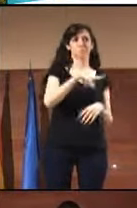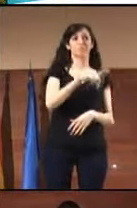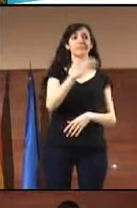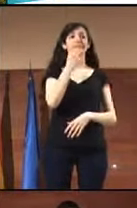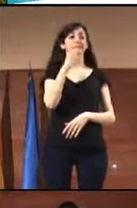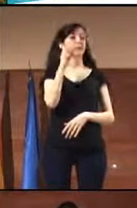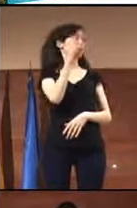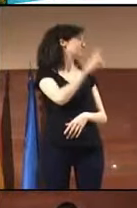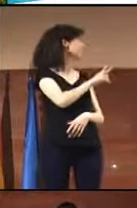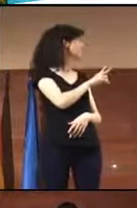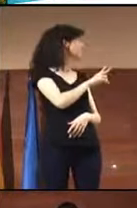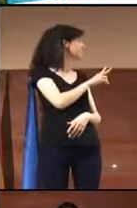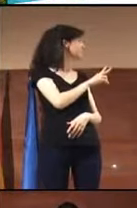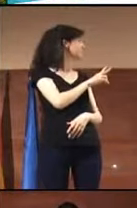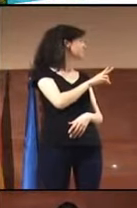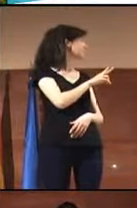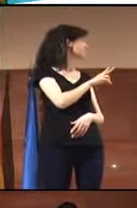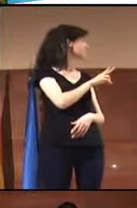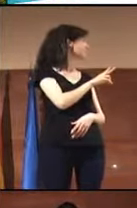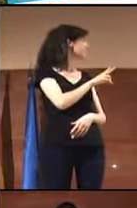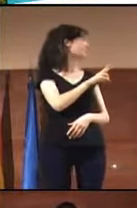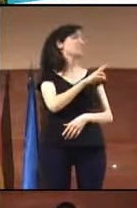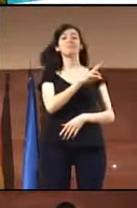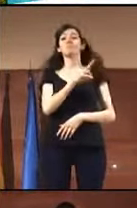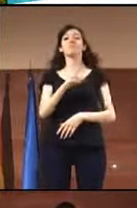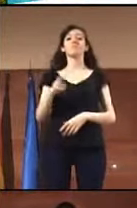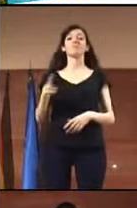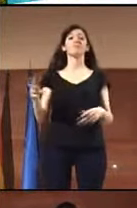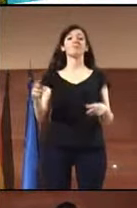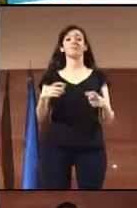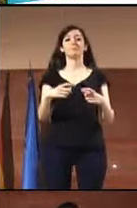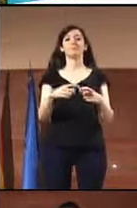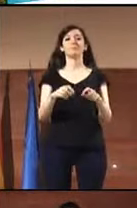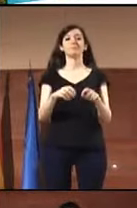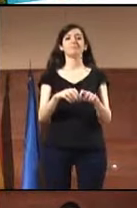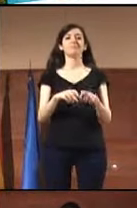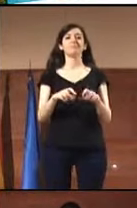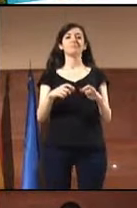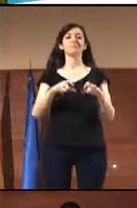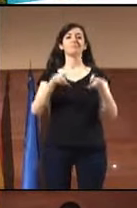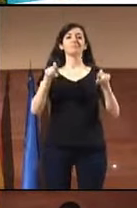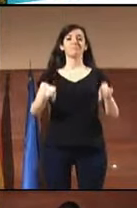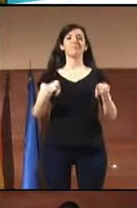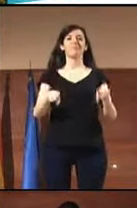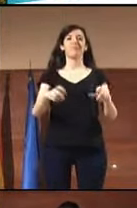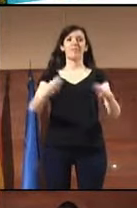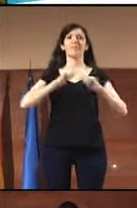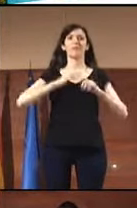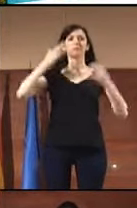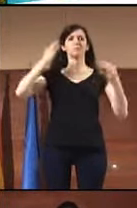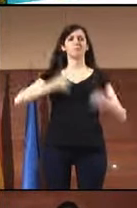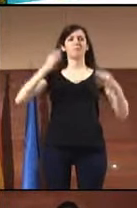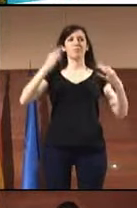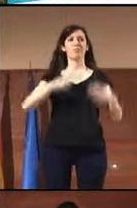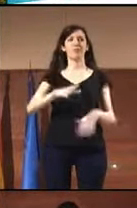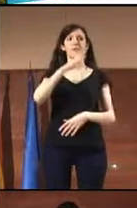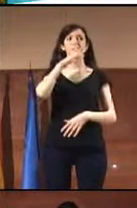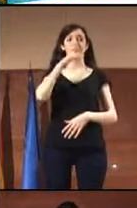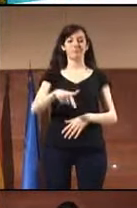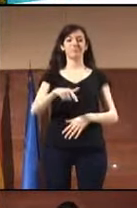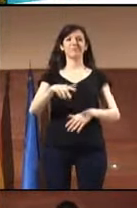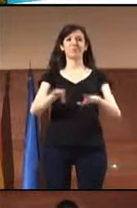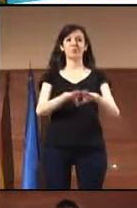abajo, además va a ser útil para dar seguridad, porque la silla no va a volcar. O sea, eso hace contacto con el suelo, es